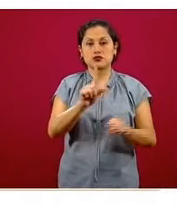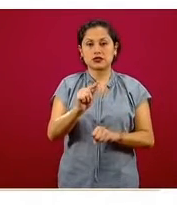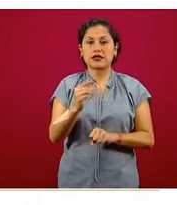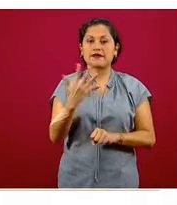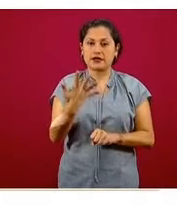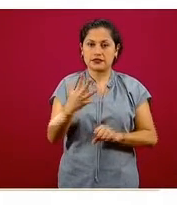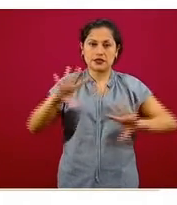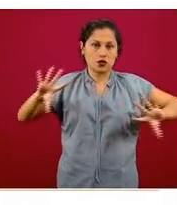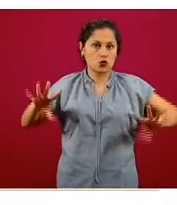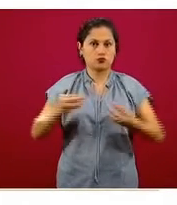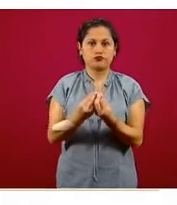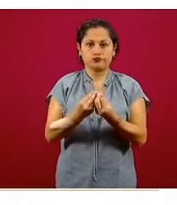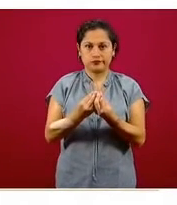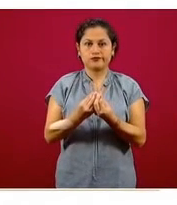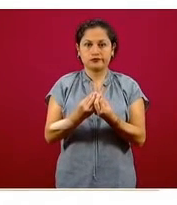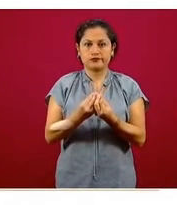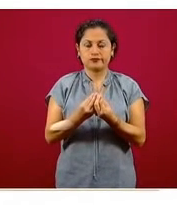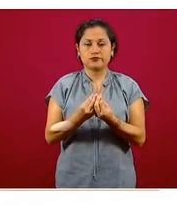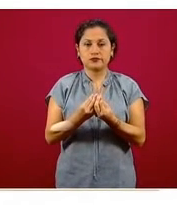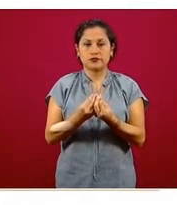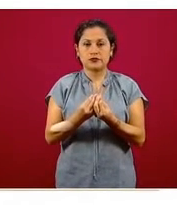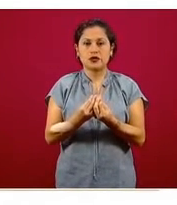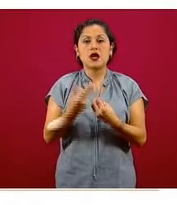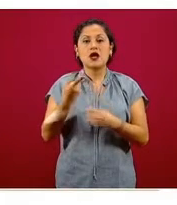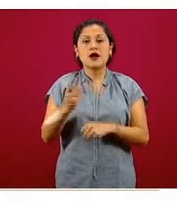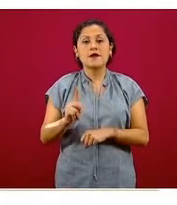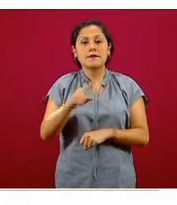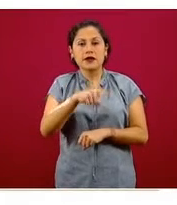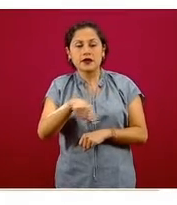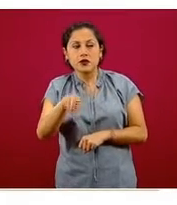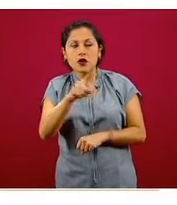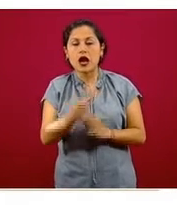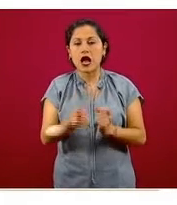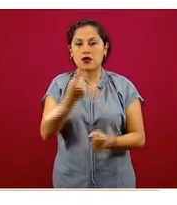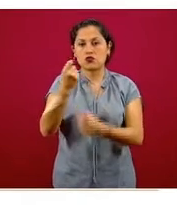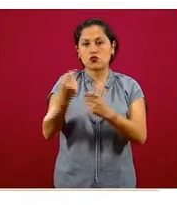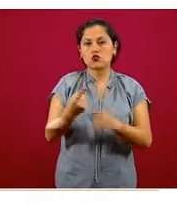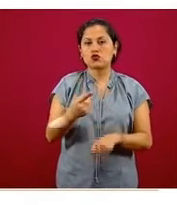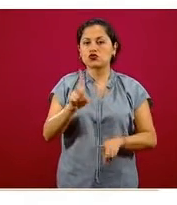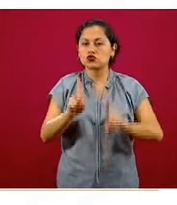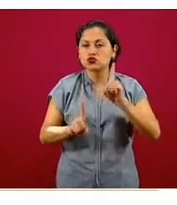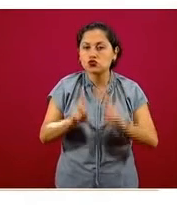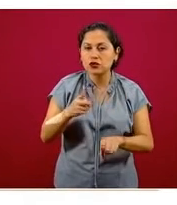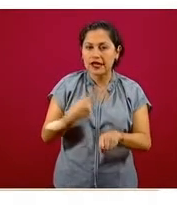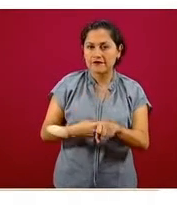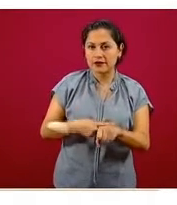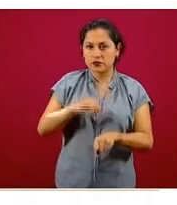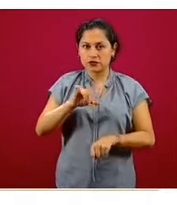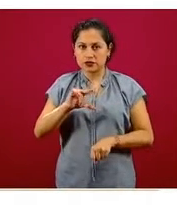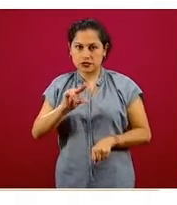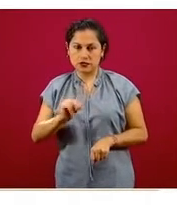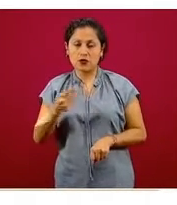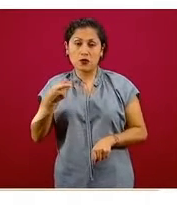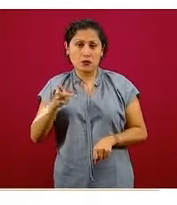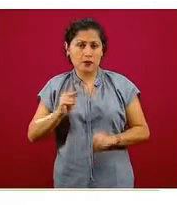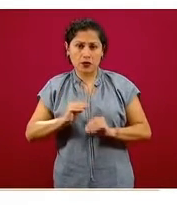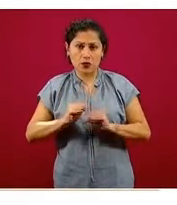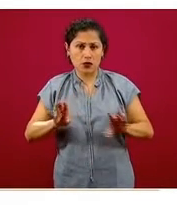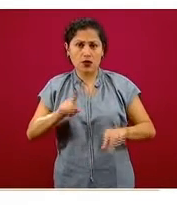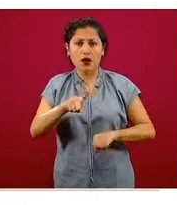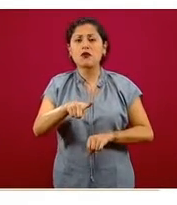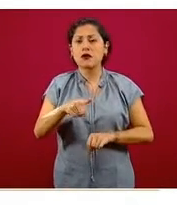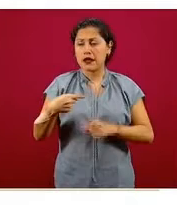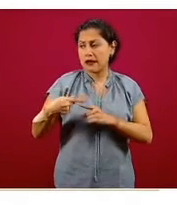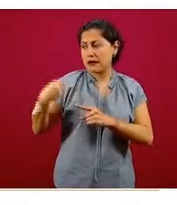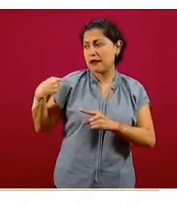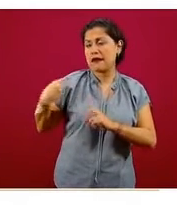35,875 que son todavía sospechosos, pero sospechosos activos, porque estamos quedándonos también con el número del total de sospechosos, con el